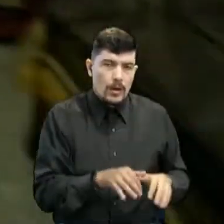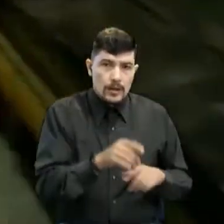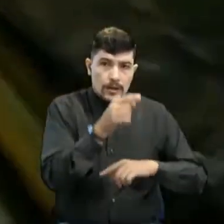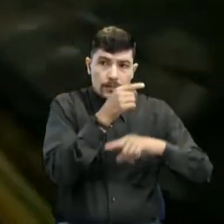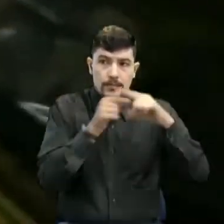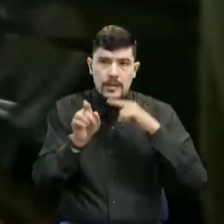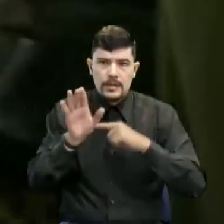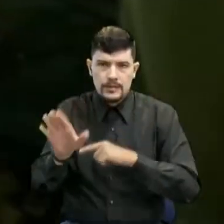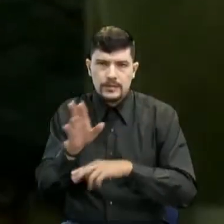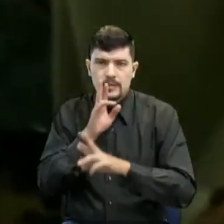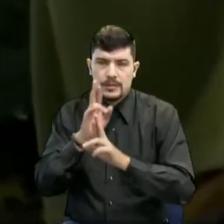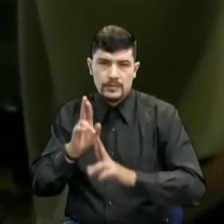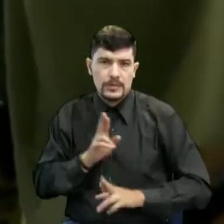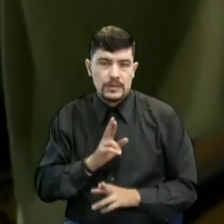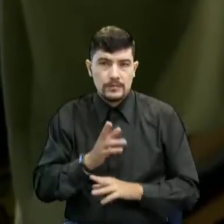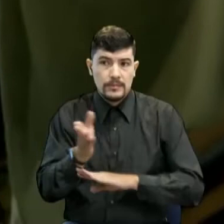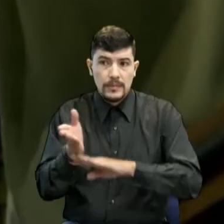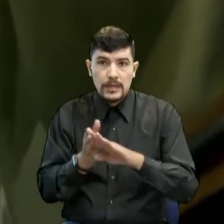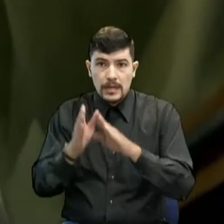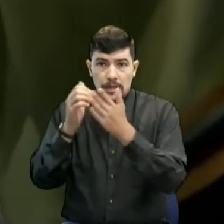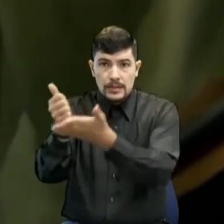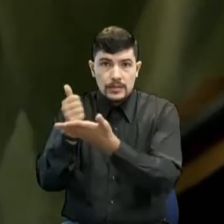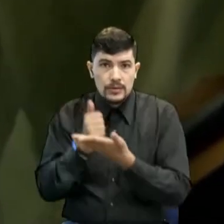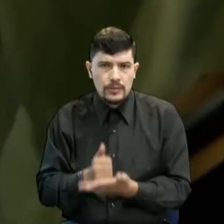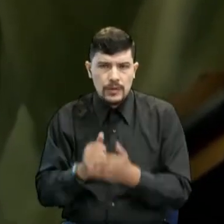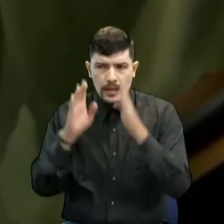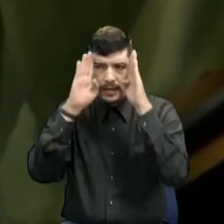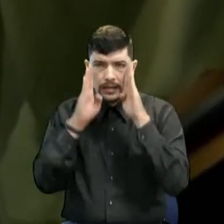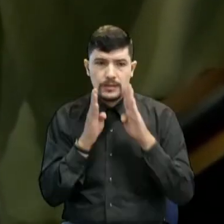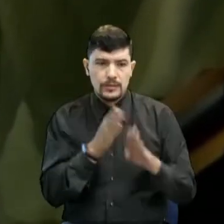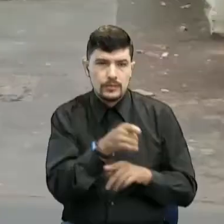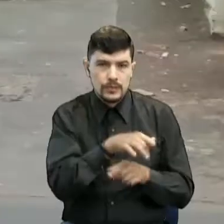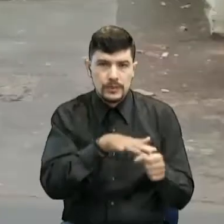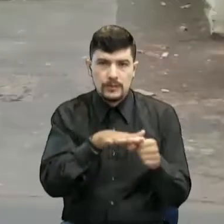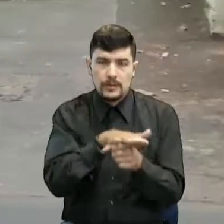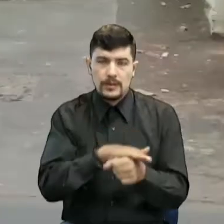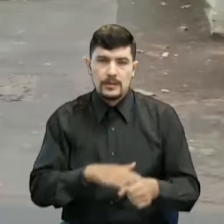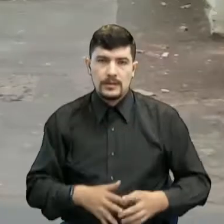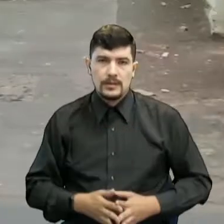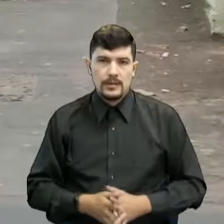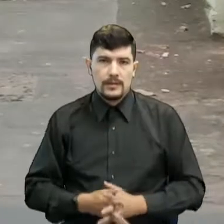a las autoridades de salud ayuda y atención a este caso